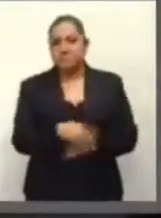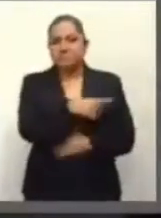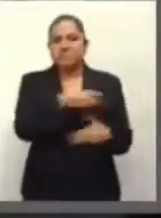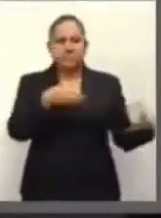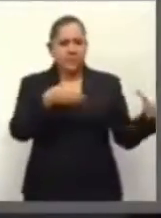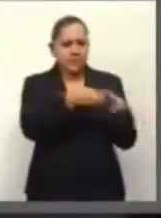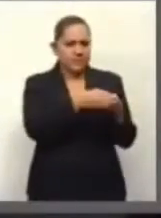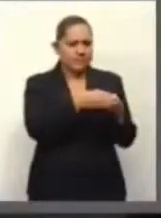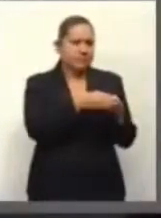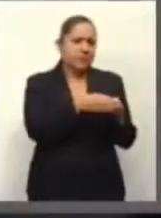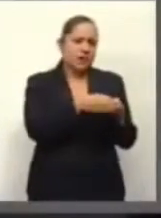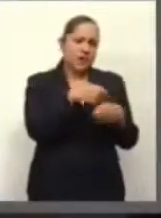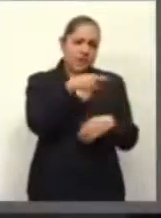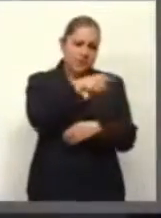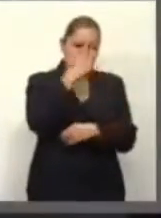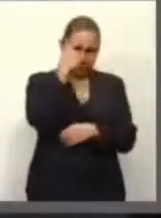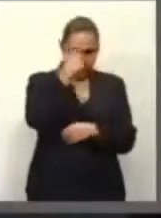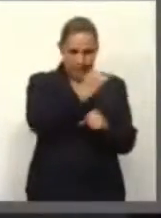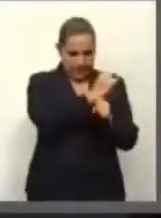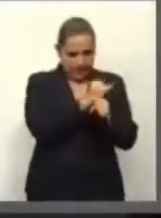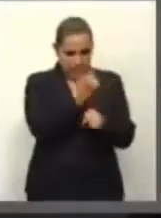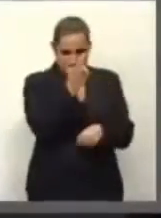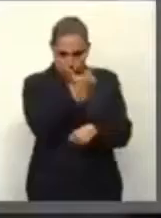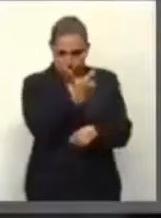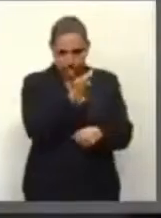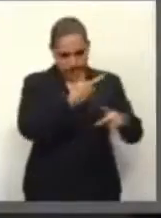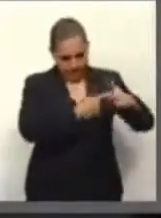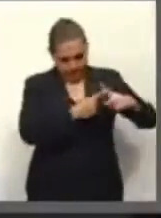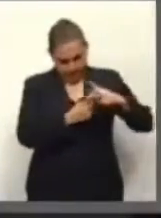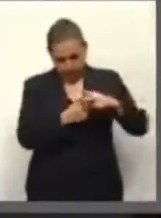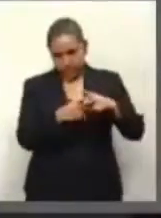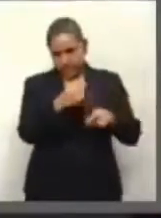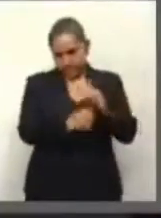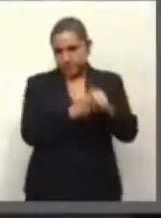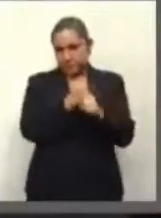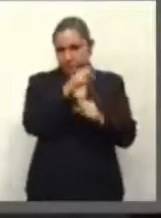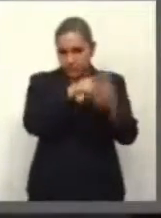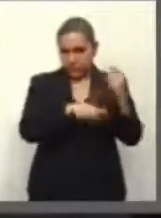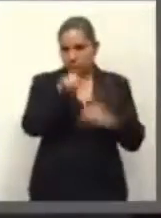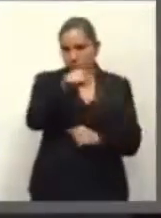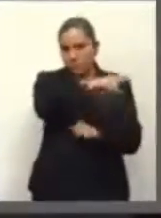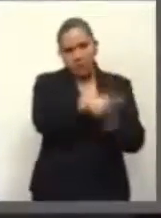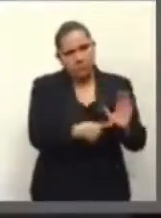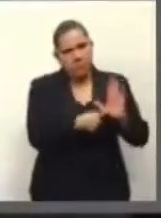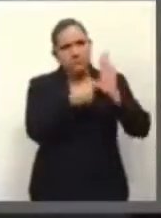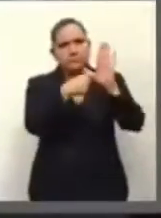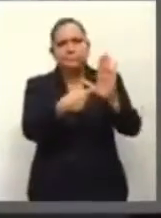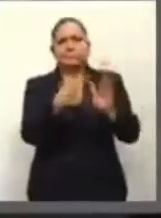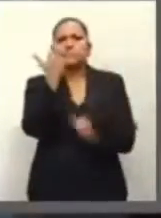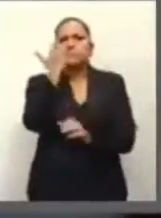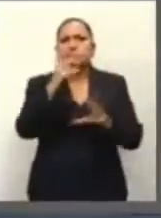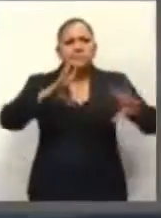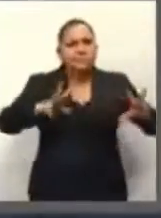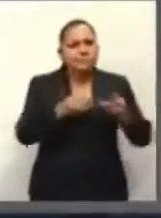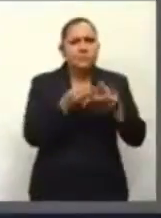Investigación Económica y Presupuestaria para el 2017 se destinaron y se gastaron